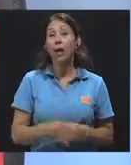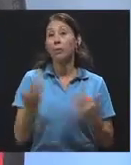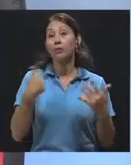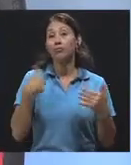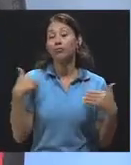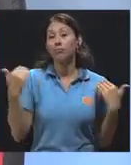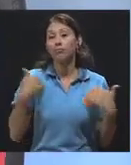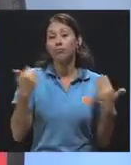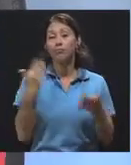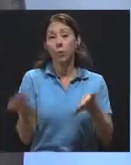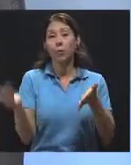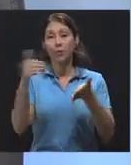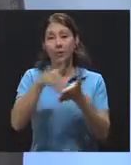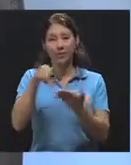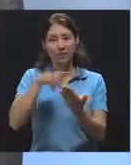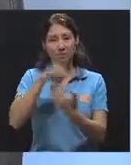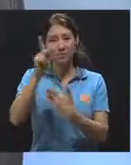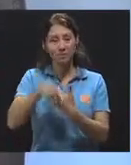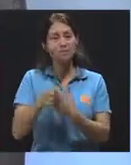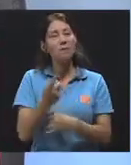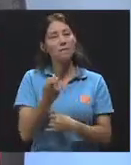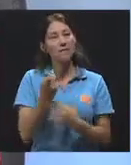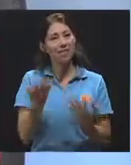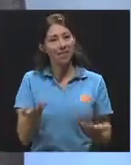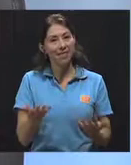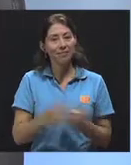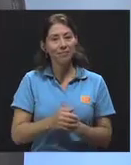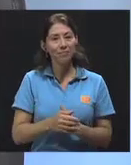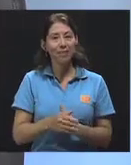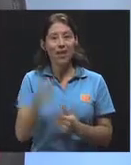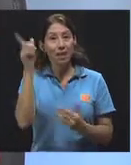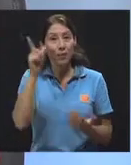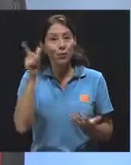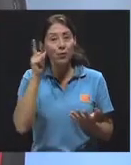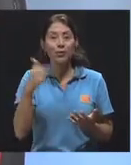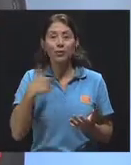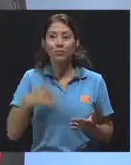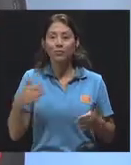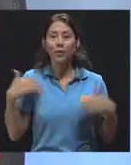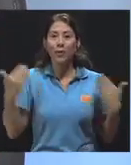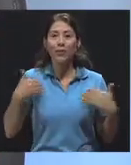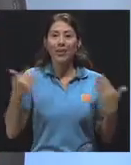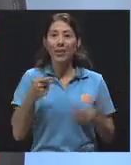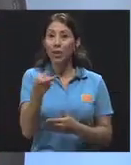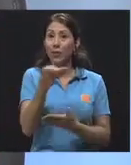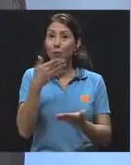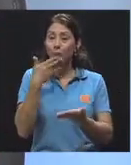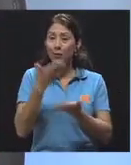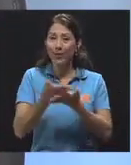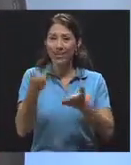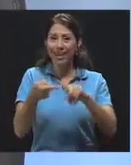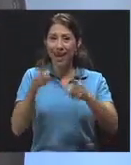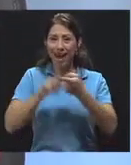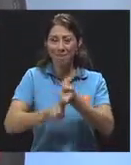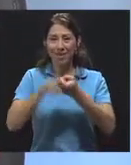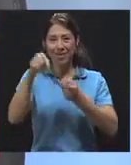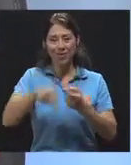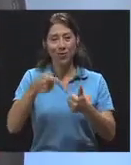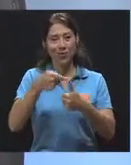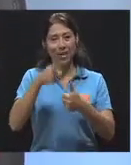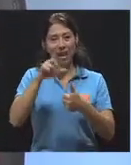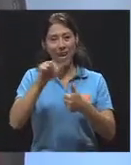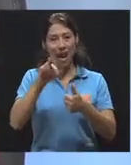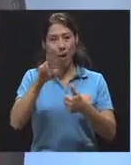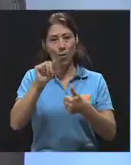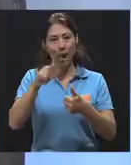sí. Bueno, no, muy feliz de estar otra vez en el programa, hacía falta. Y, por supuesto, contentísima de tener a dos buenas amigas hoy